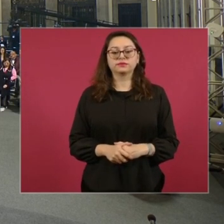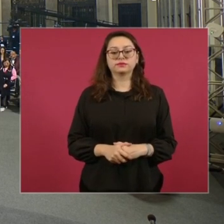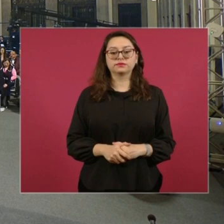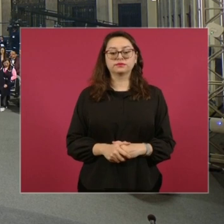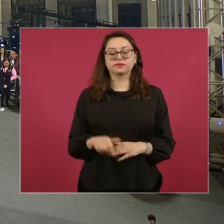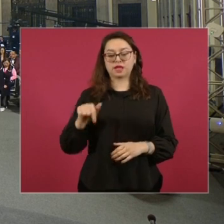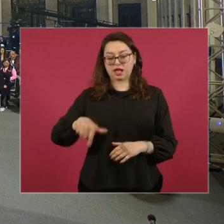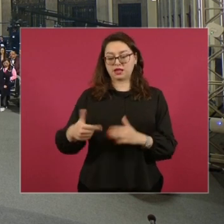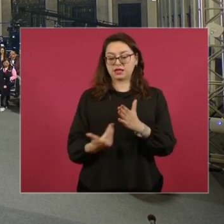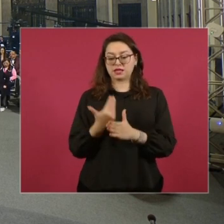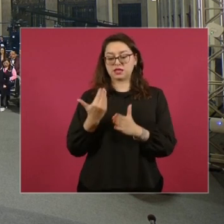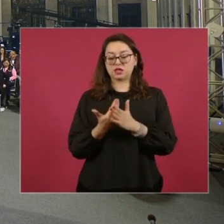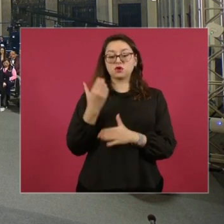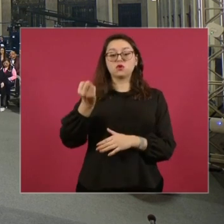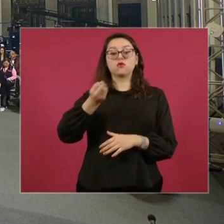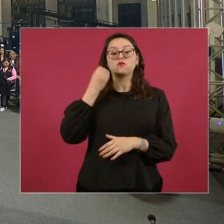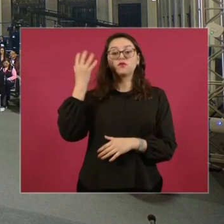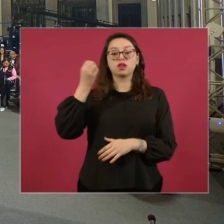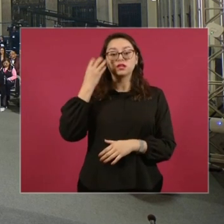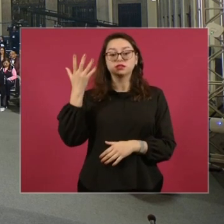matutina, faltaban unos días para que